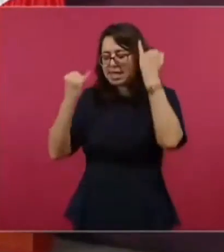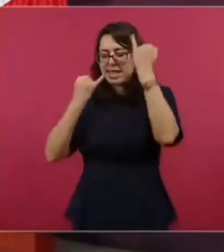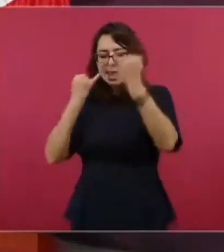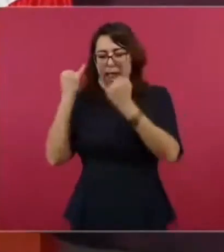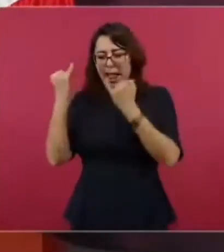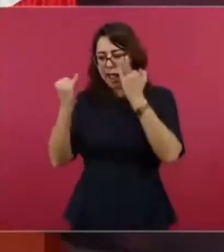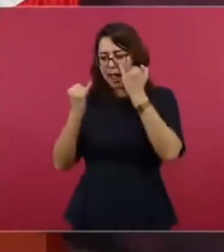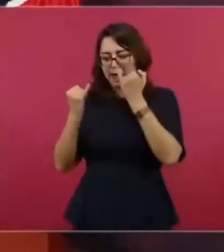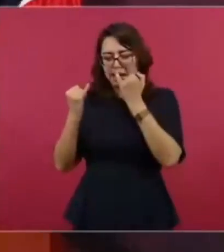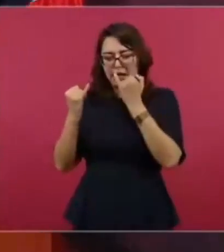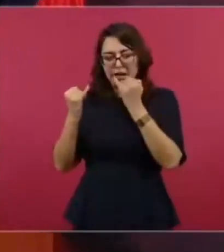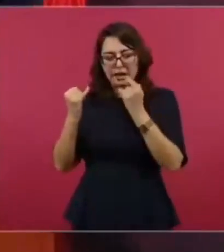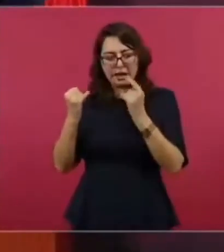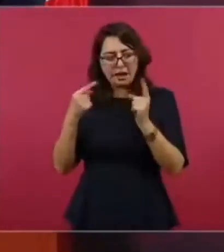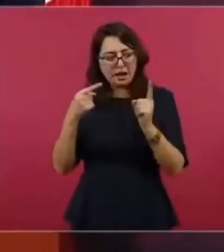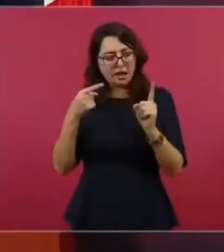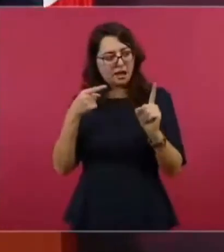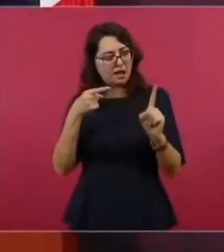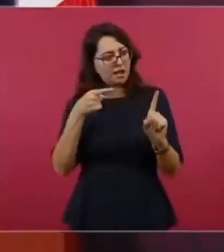el que